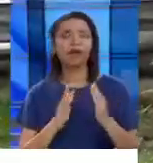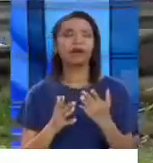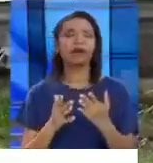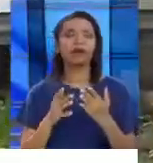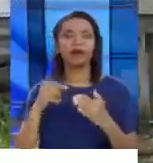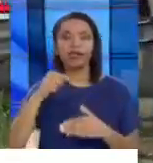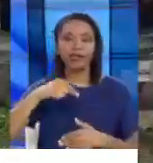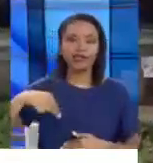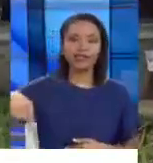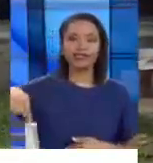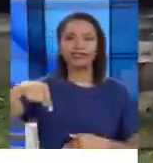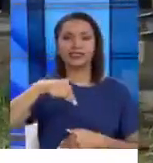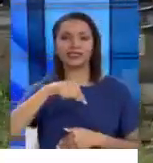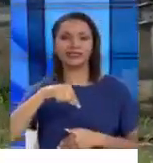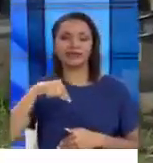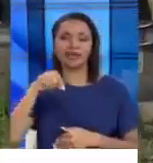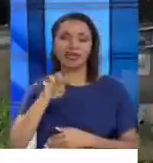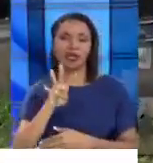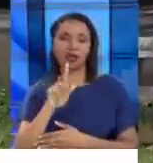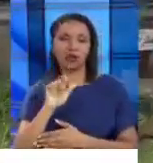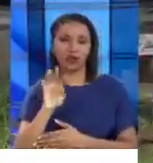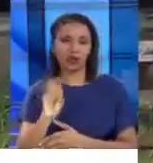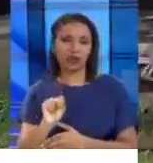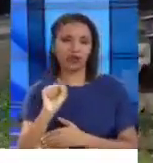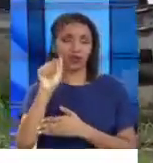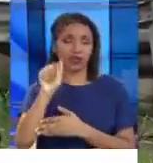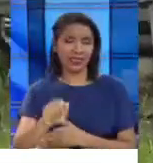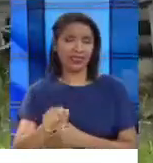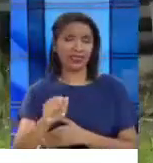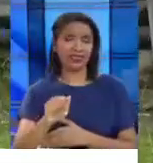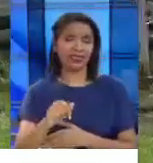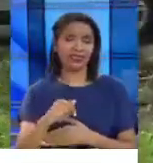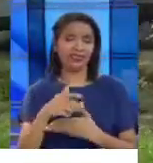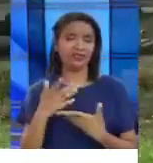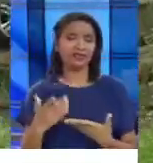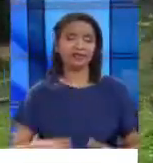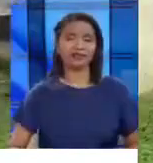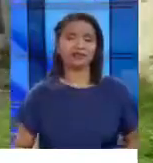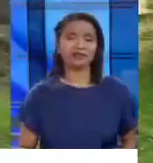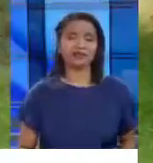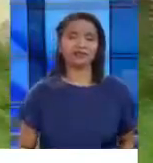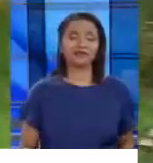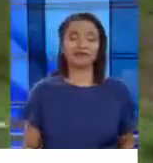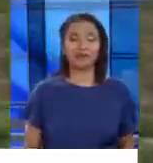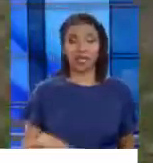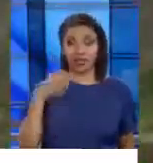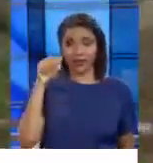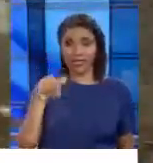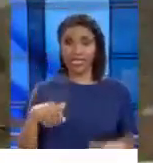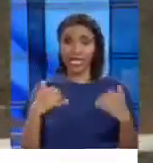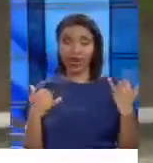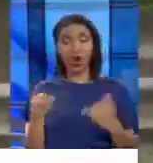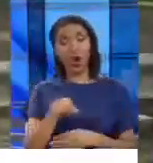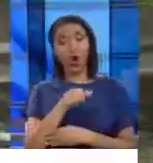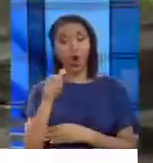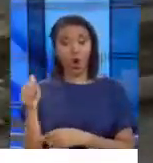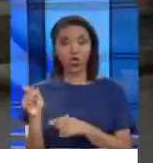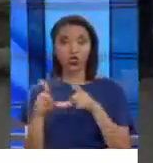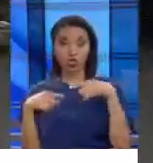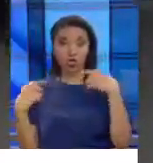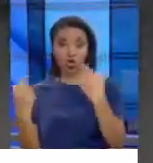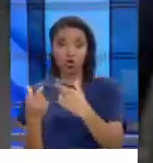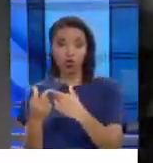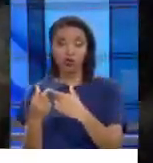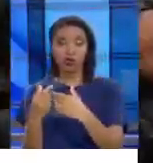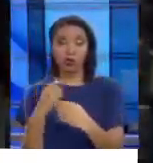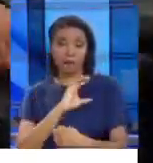esta rotonda de los Cuatro Altos. Esta ha sido la dinámica durante toda la mañana, pero acá a mi mano izquierda tenemos a otro grupo del control de